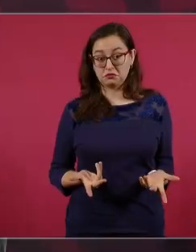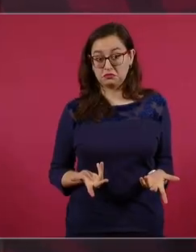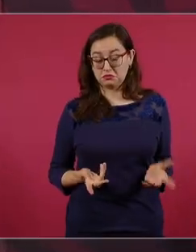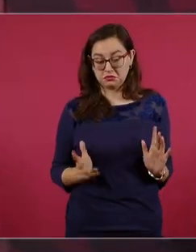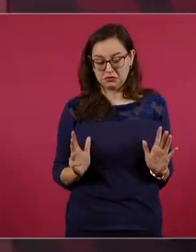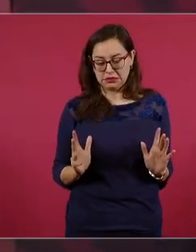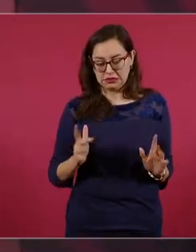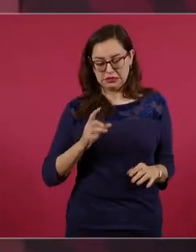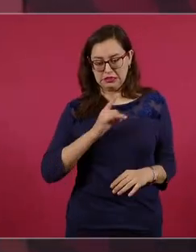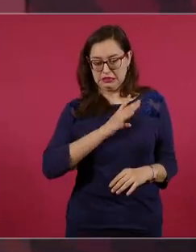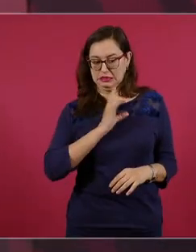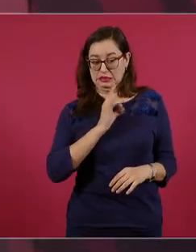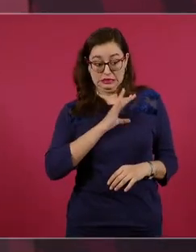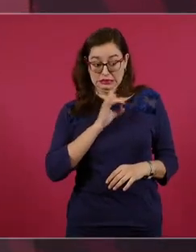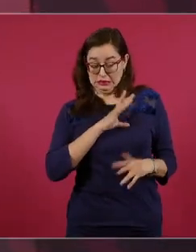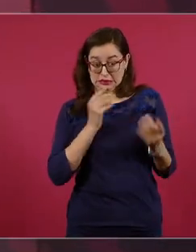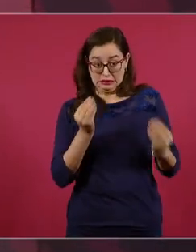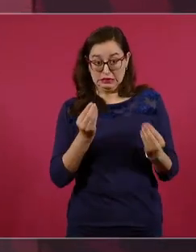en esto,